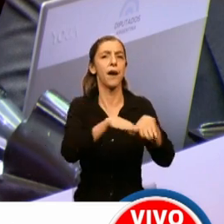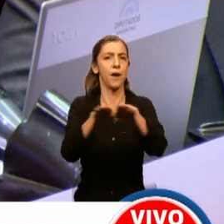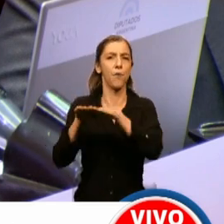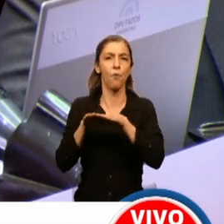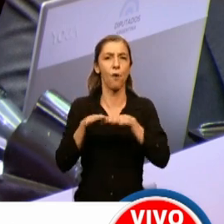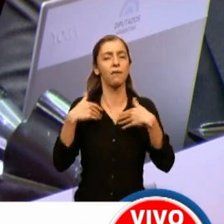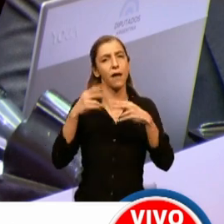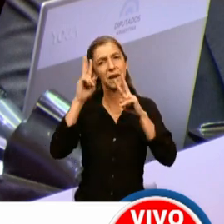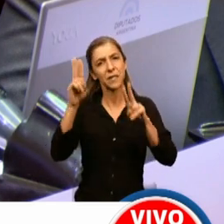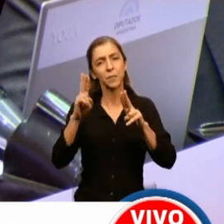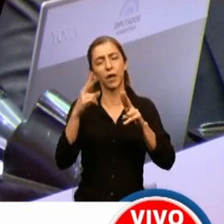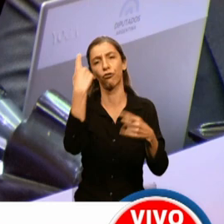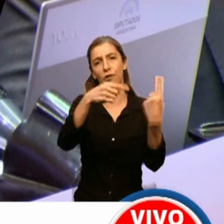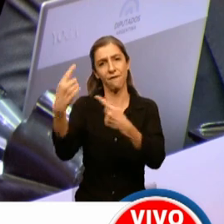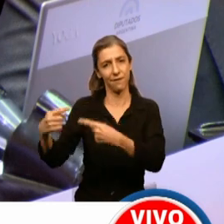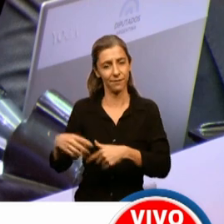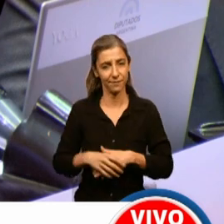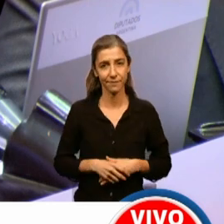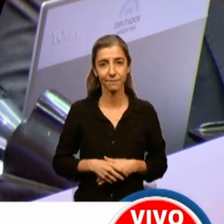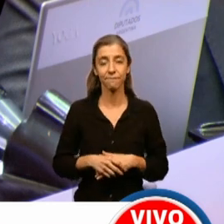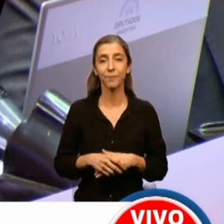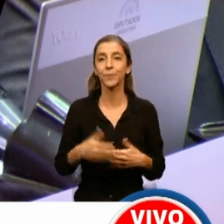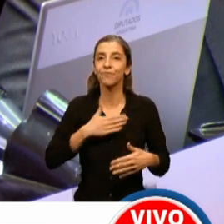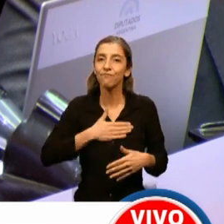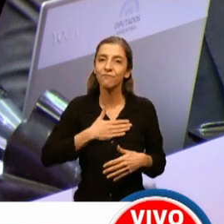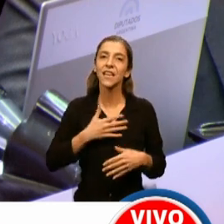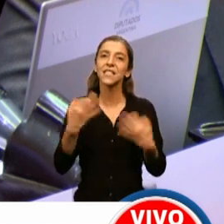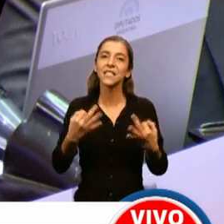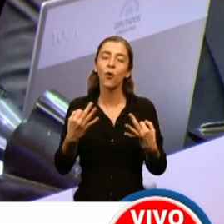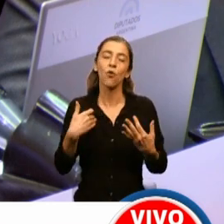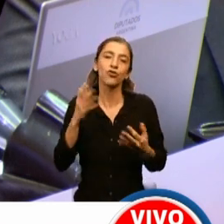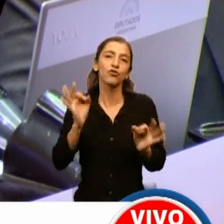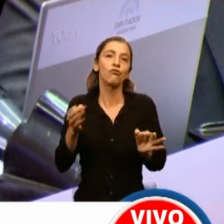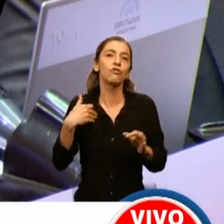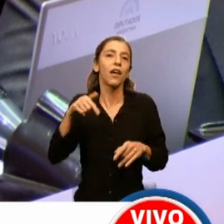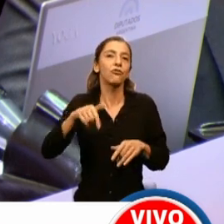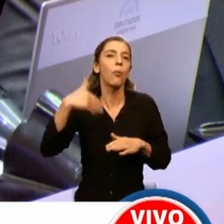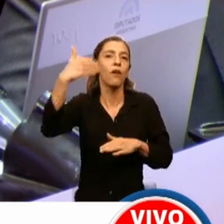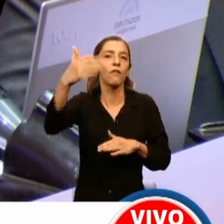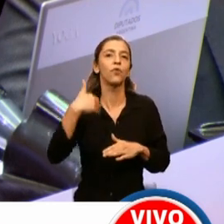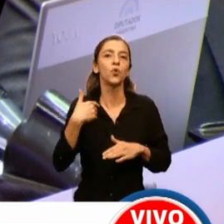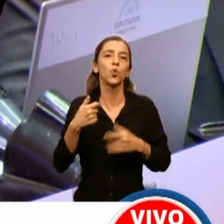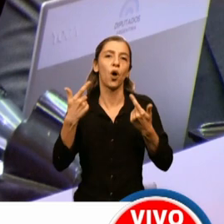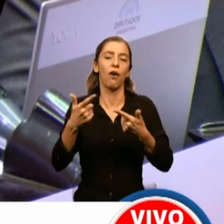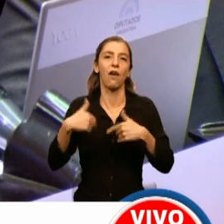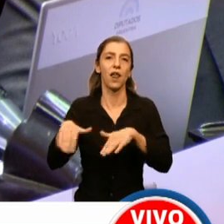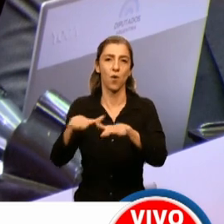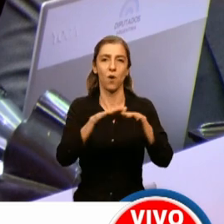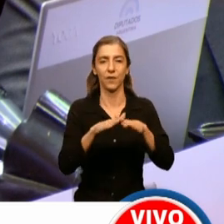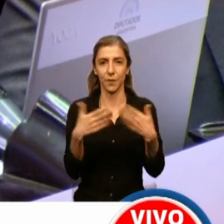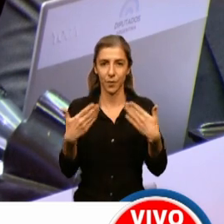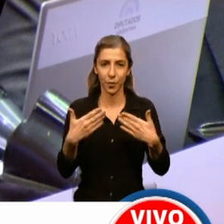con toda seguridad el señor presidente va a acelerar el progreso hacia una igualdad de oportunidades y en